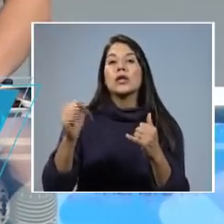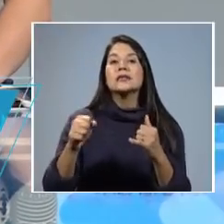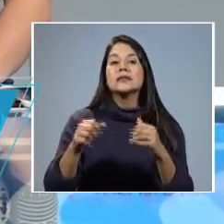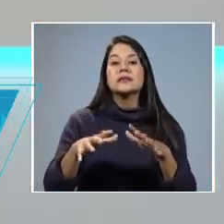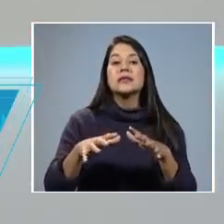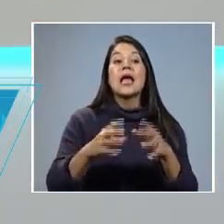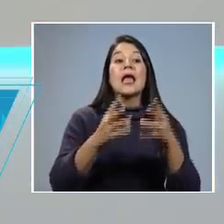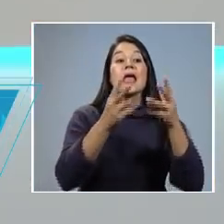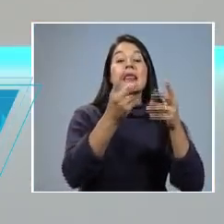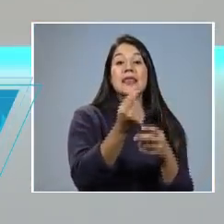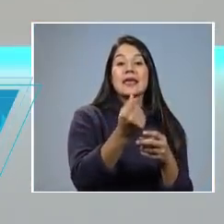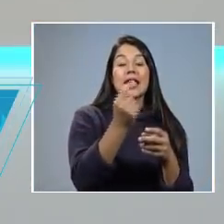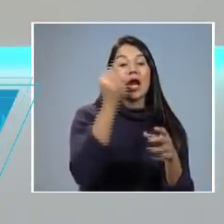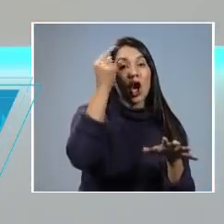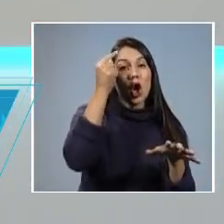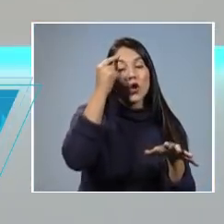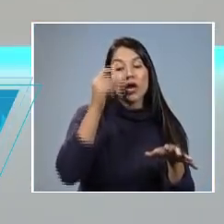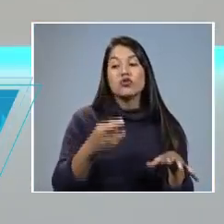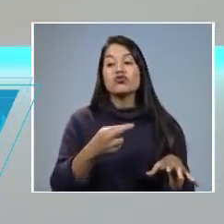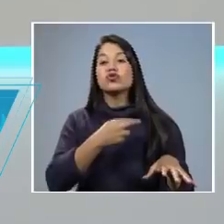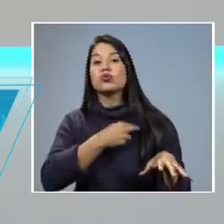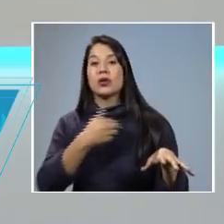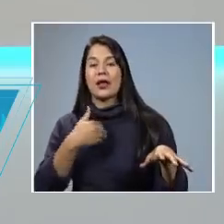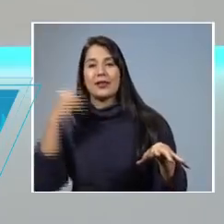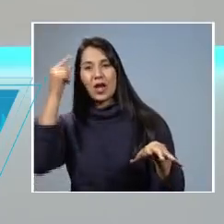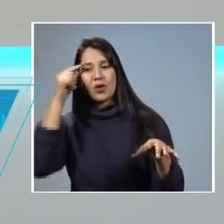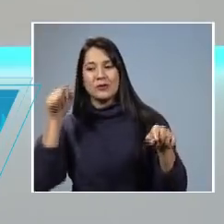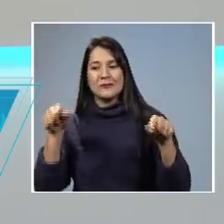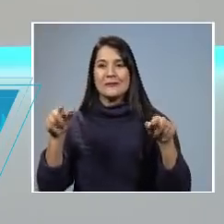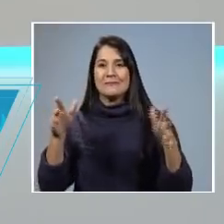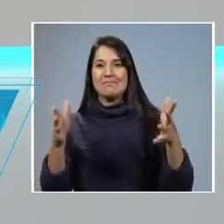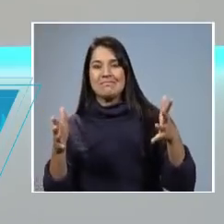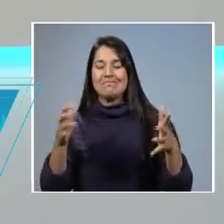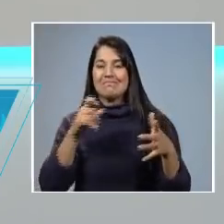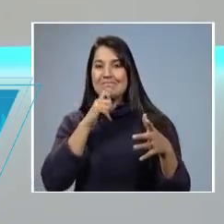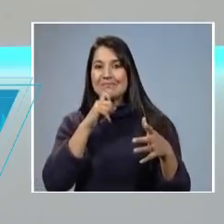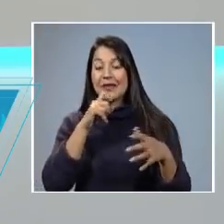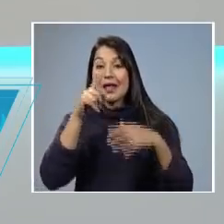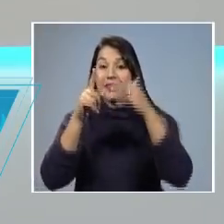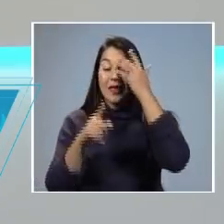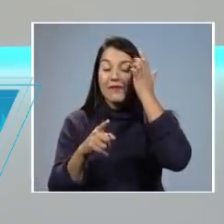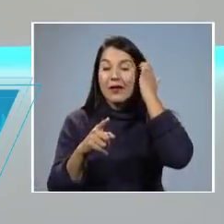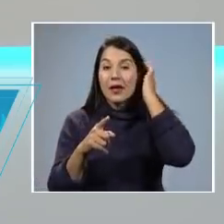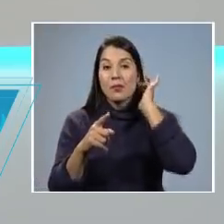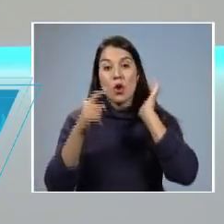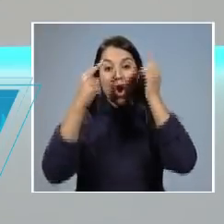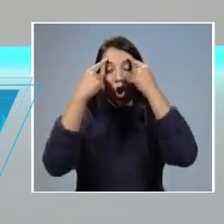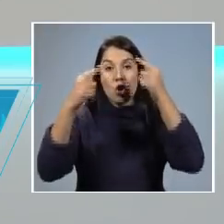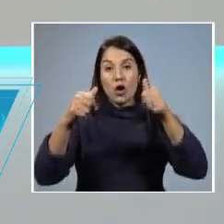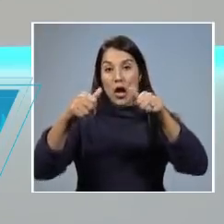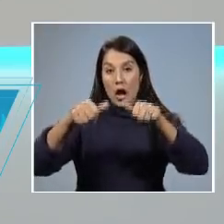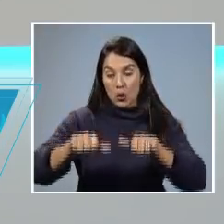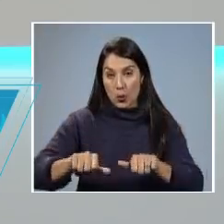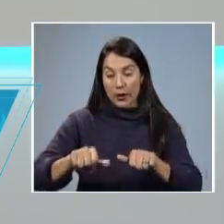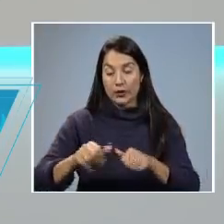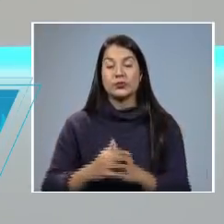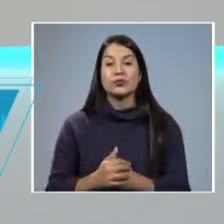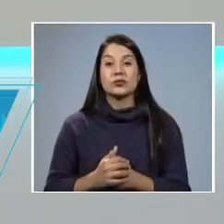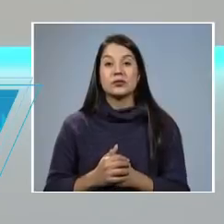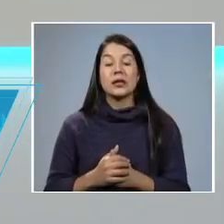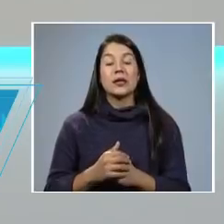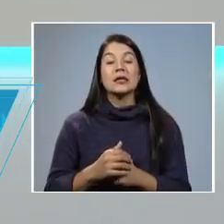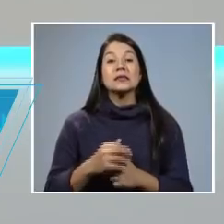del Estado y las obligaciones del Estado. Y aquí tendremos que llegar a puntos de convergencia y de acuerdos, en